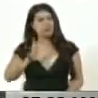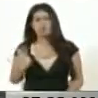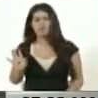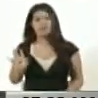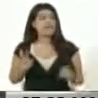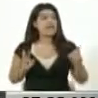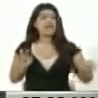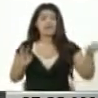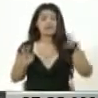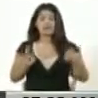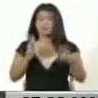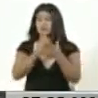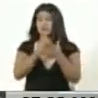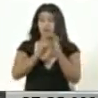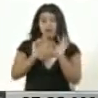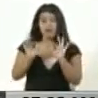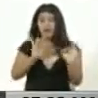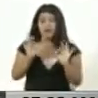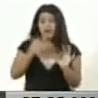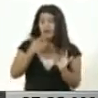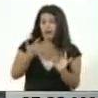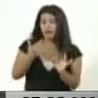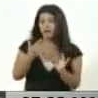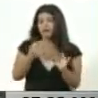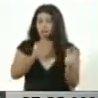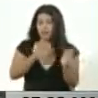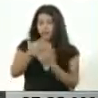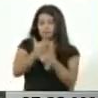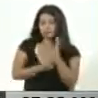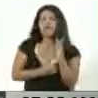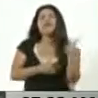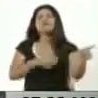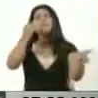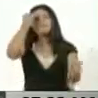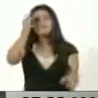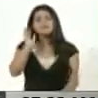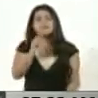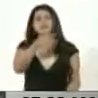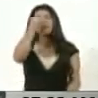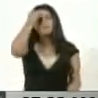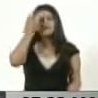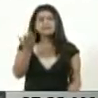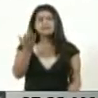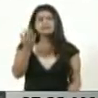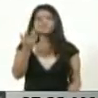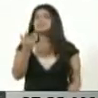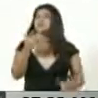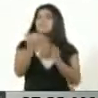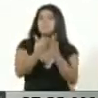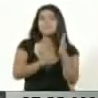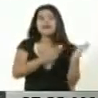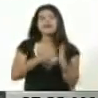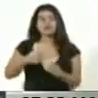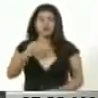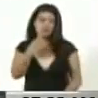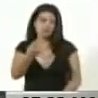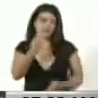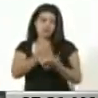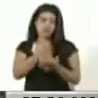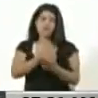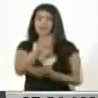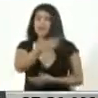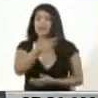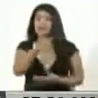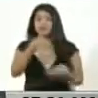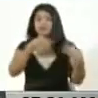le hacen el ABC y creen que esa receta, que lamentablemente, compañeros y compañeras, siempre lo digo, le aplicaron a